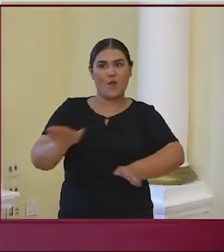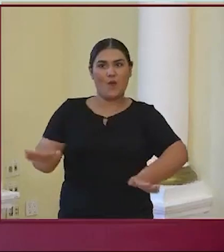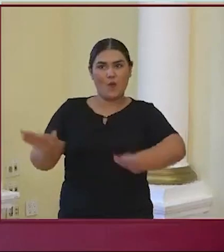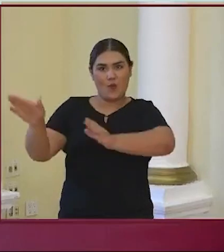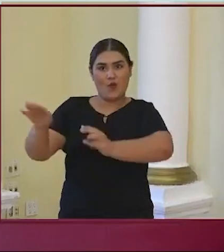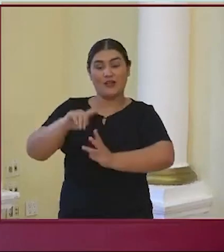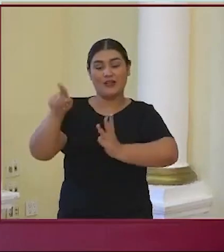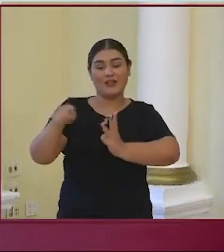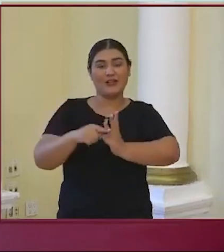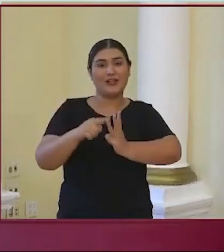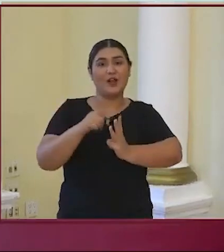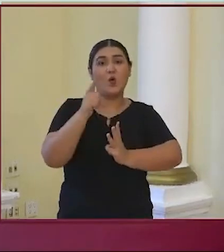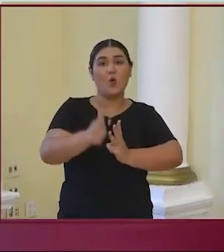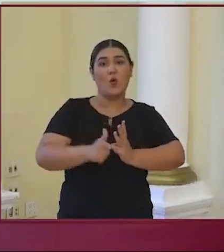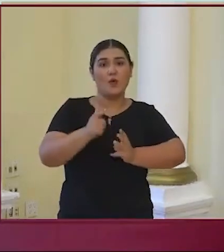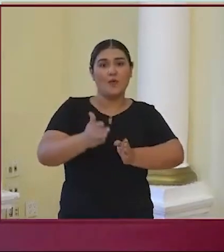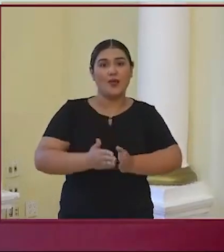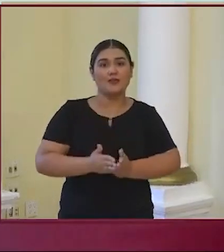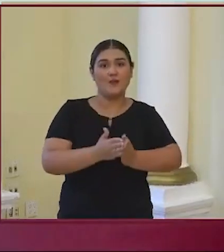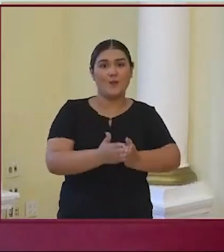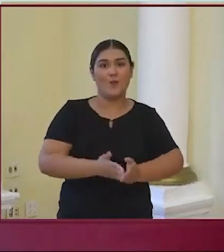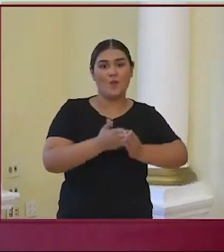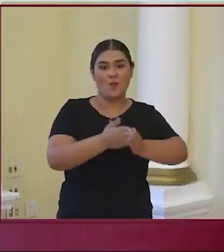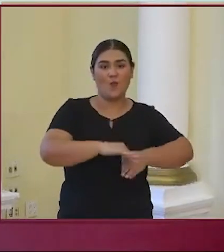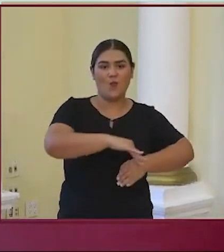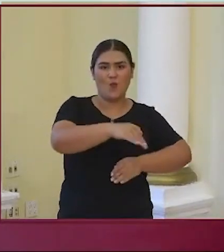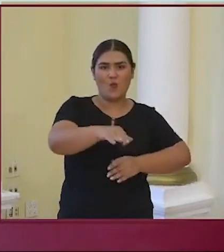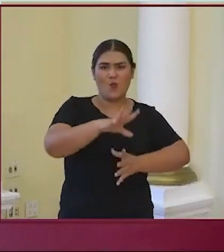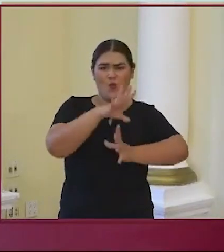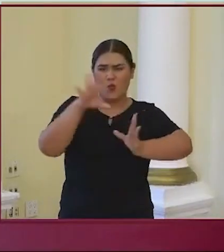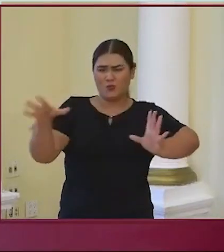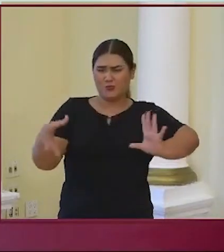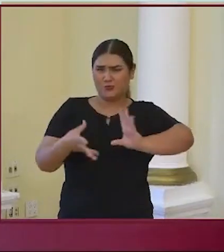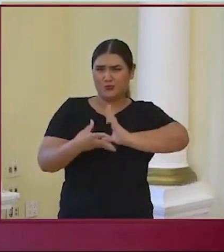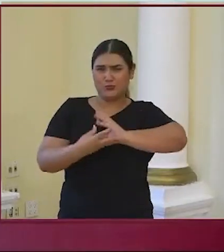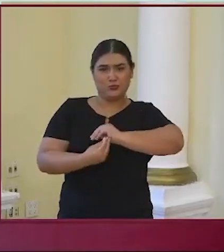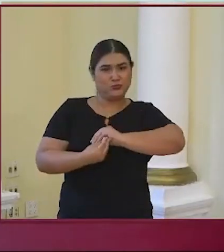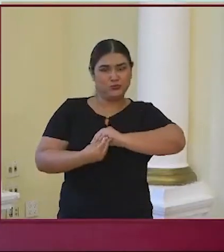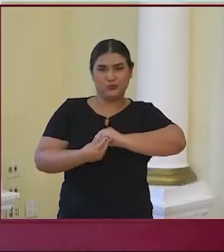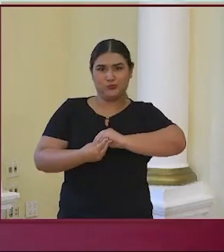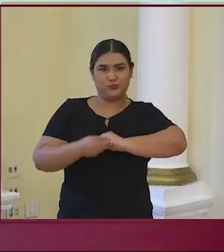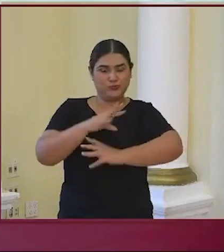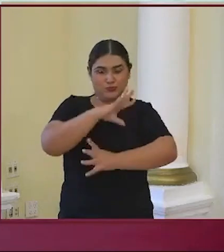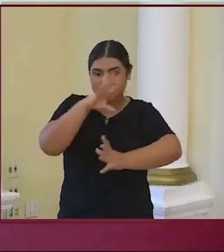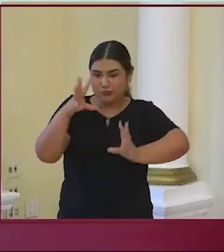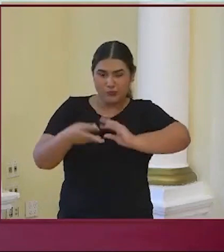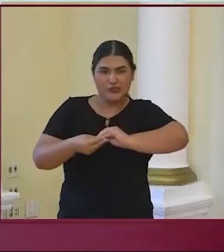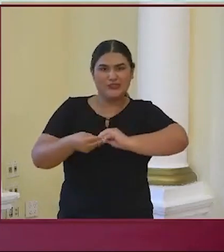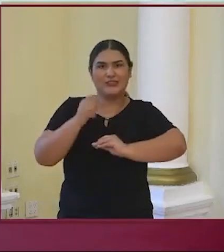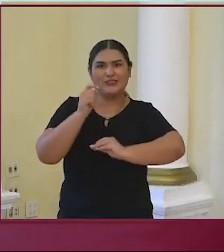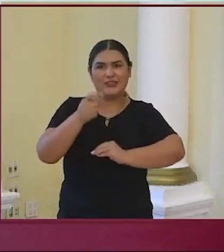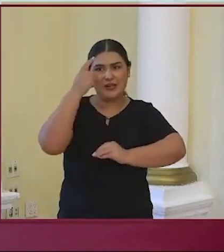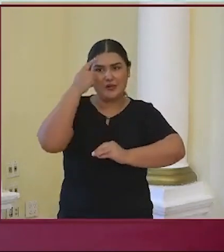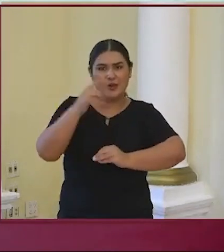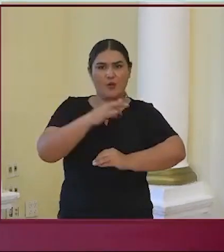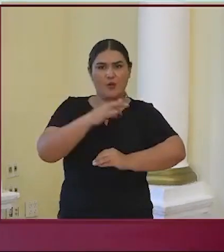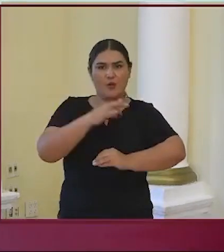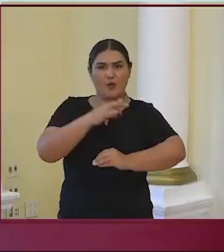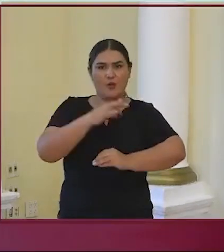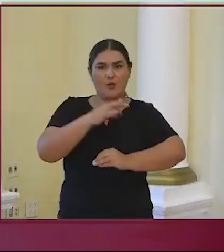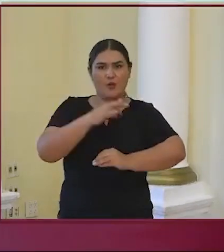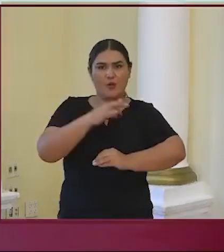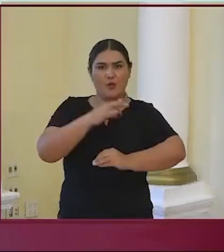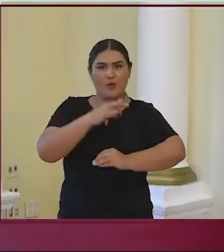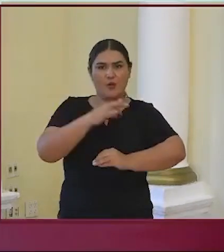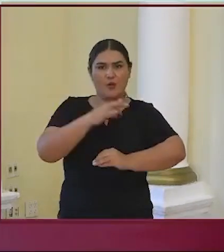Guaymas. Es decir, todo un conjunto logístico de carga por mar